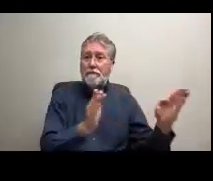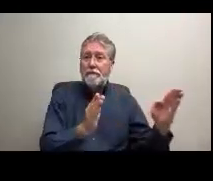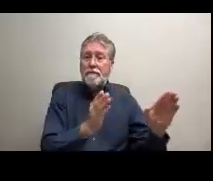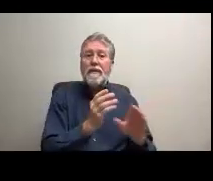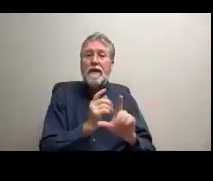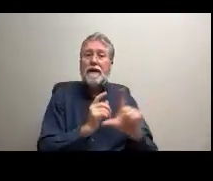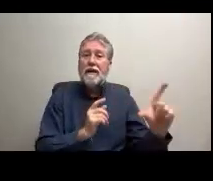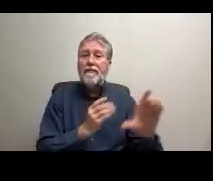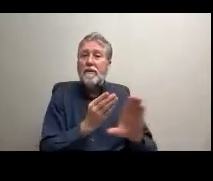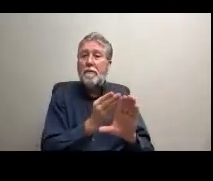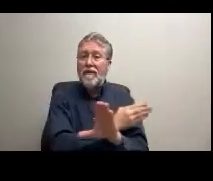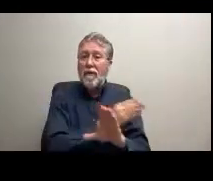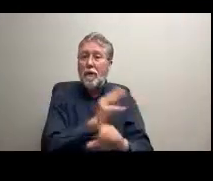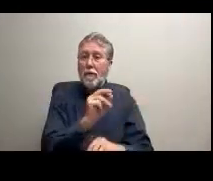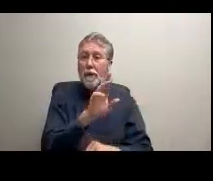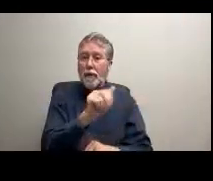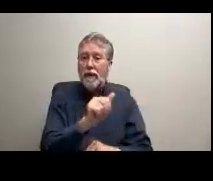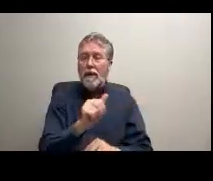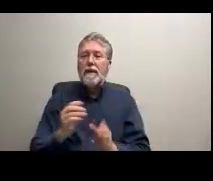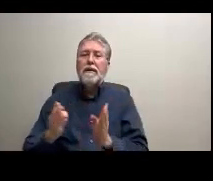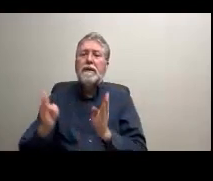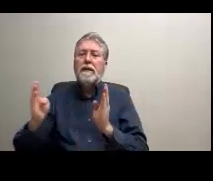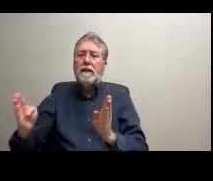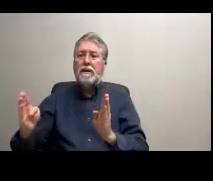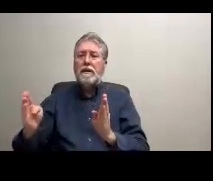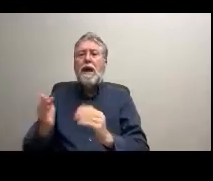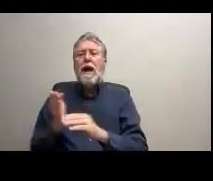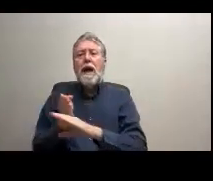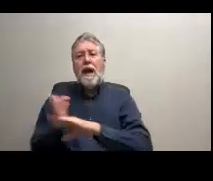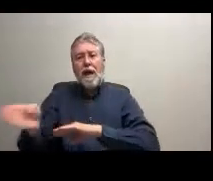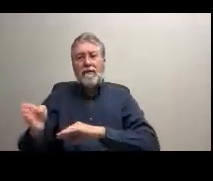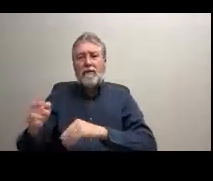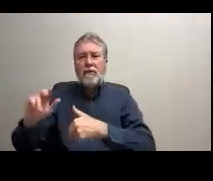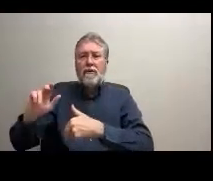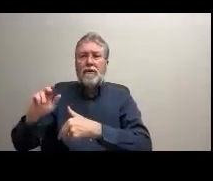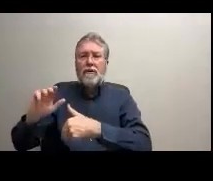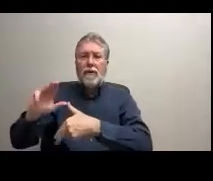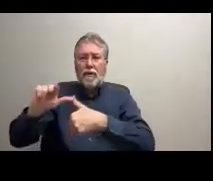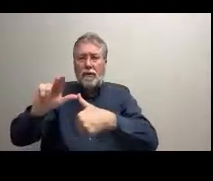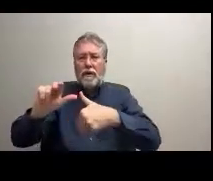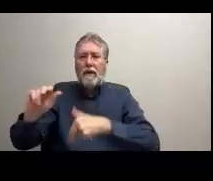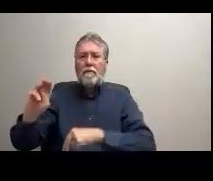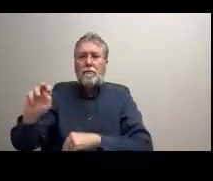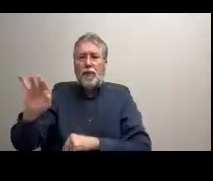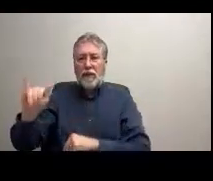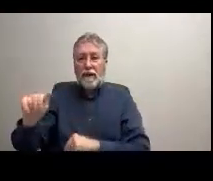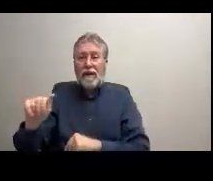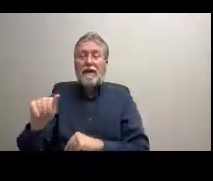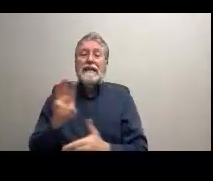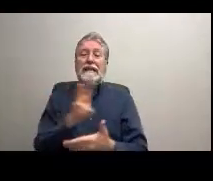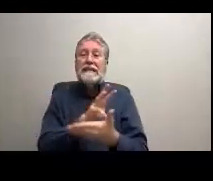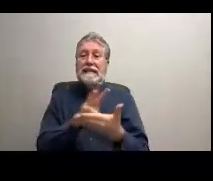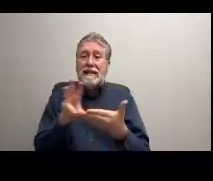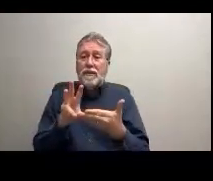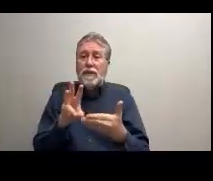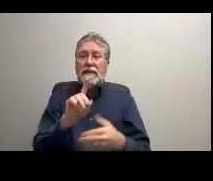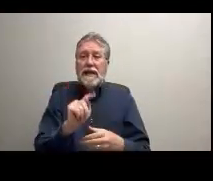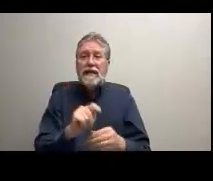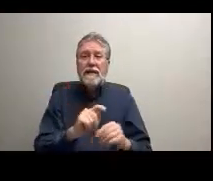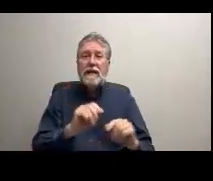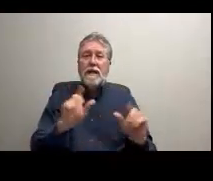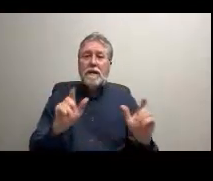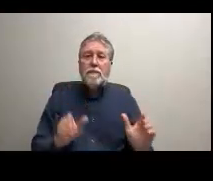de María a la derecha en San Juan. Y estas son 6 semanas de datos, combinadas en una media para cada